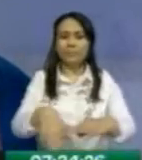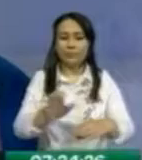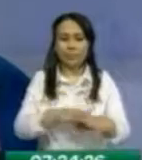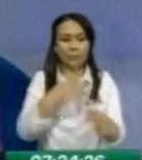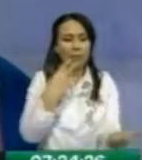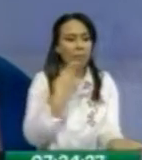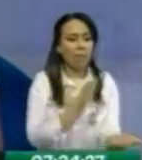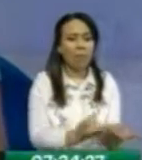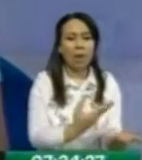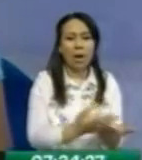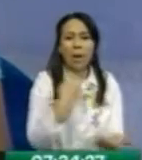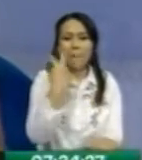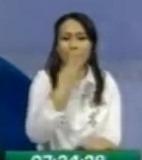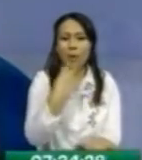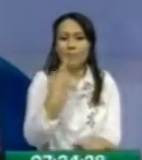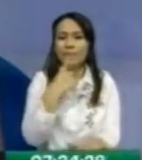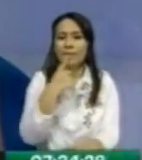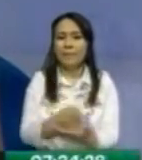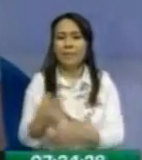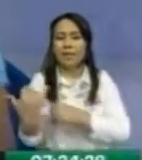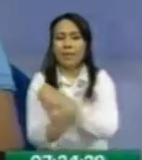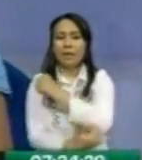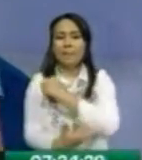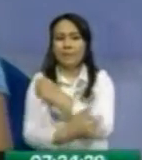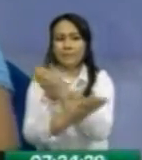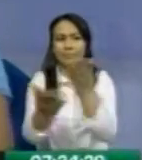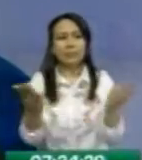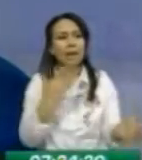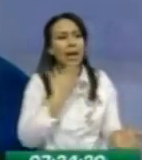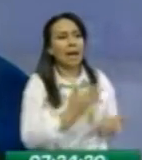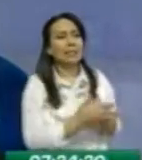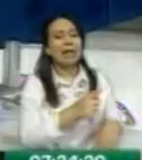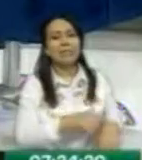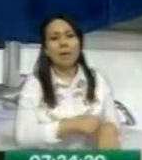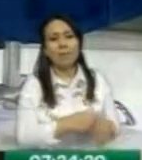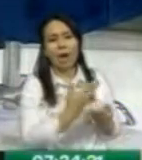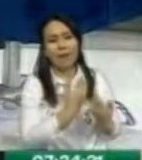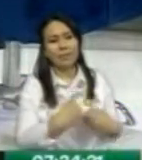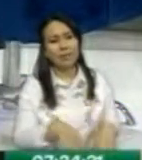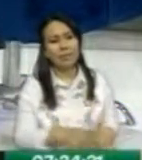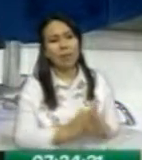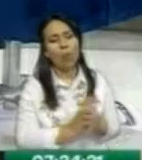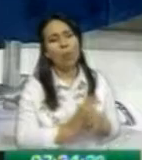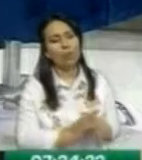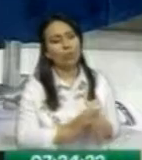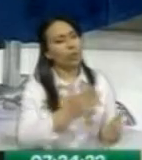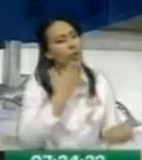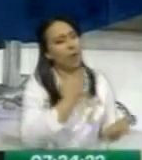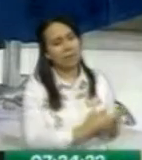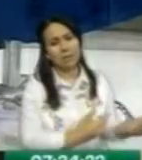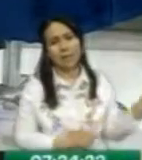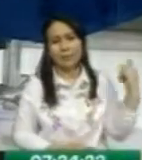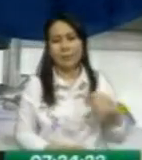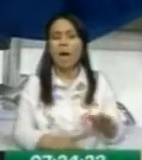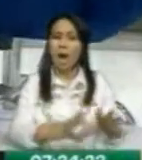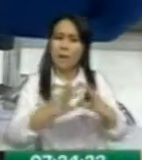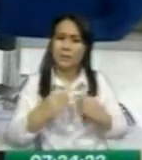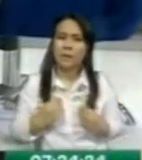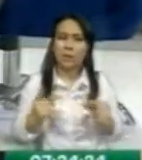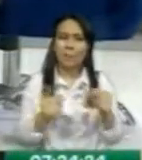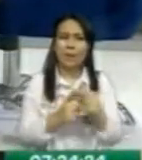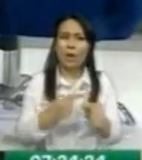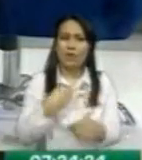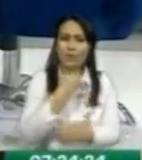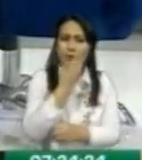evidencia científica. Y de la realidad. Y de la realidad. Elías, el tiempo de la entrevista. Gracias, ha concluido. Luisa, quiero amable. Agradecerle y me acojo a sus palabras como